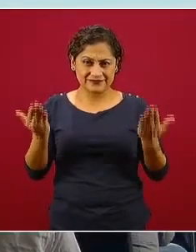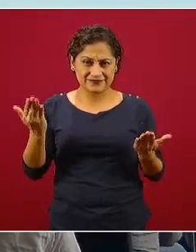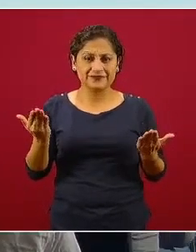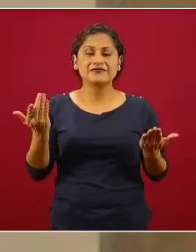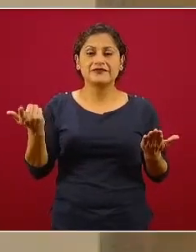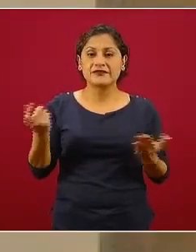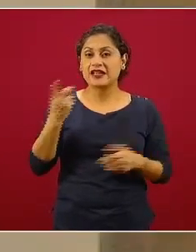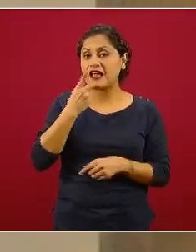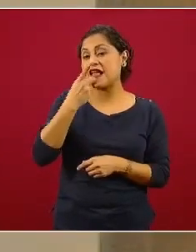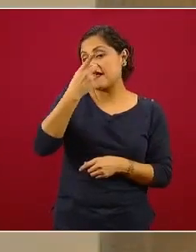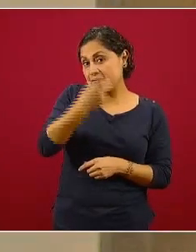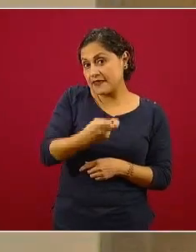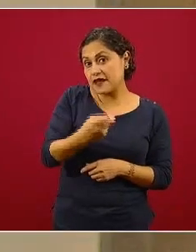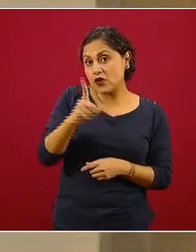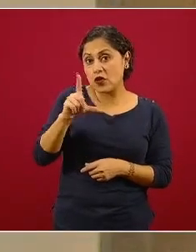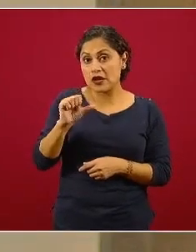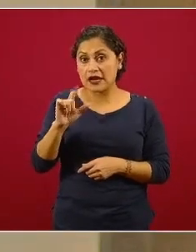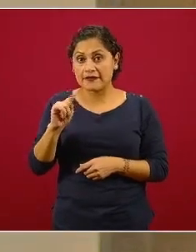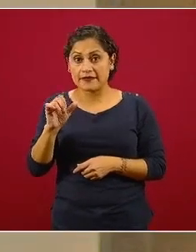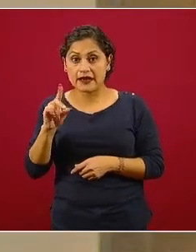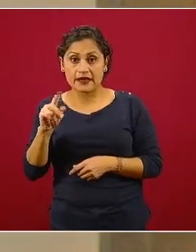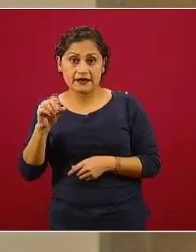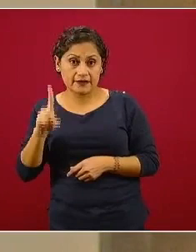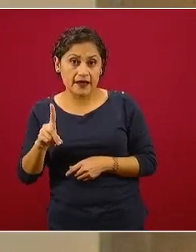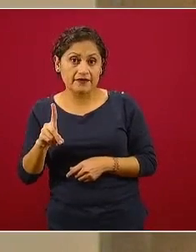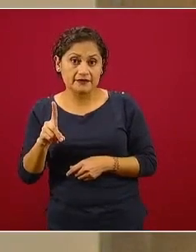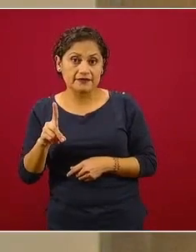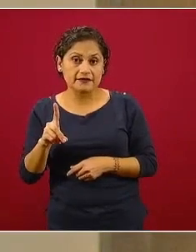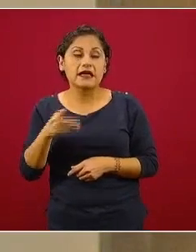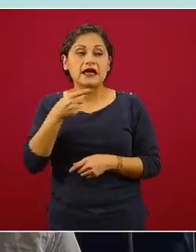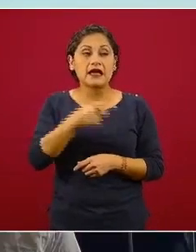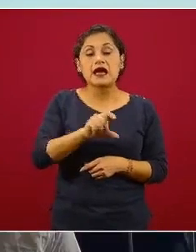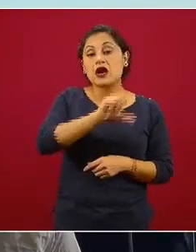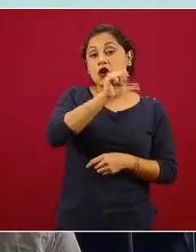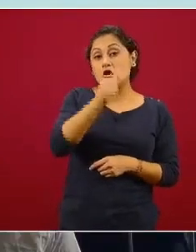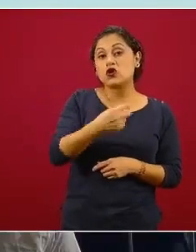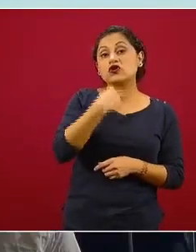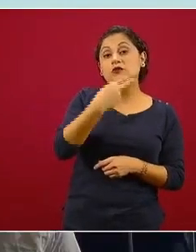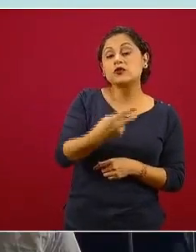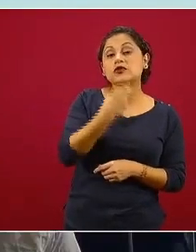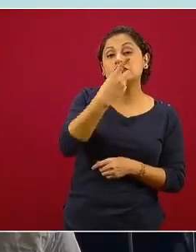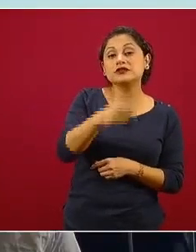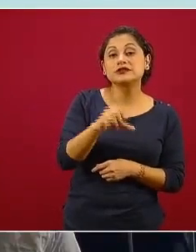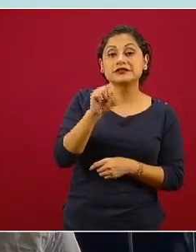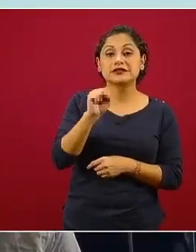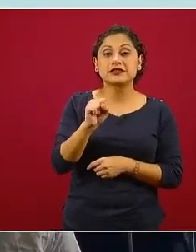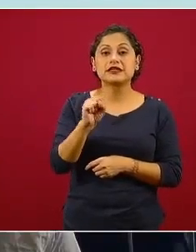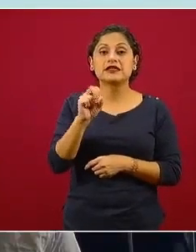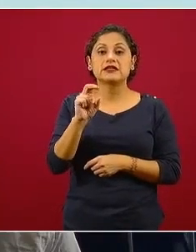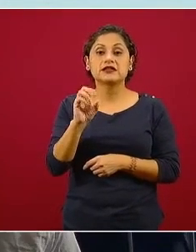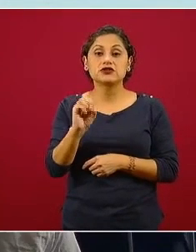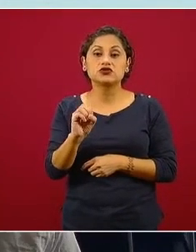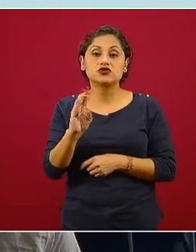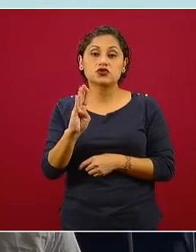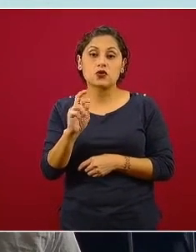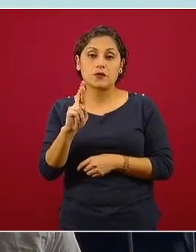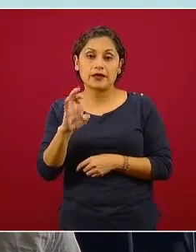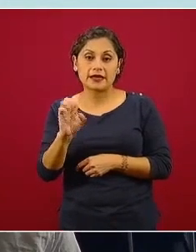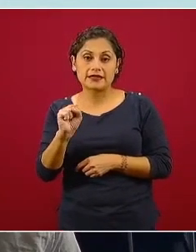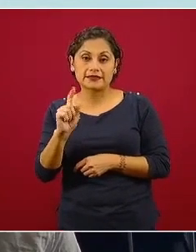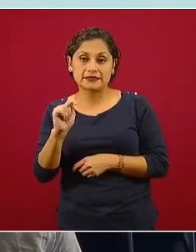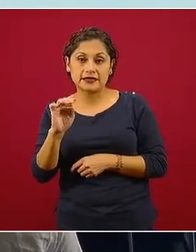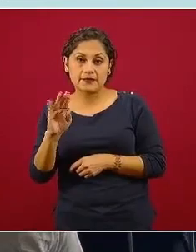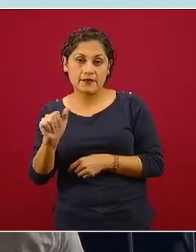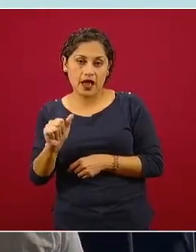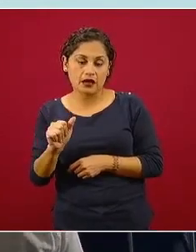mayor letalidad. El de La Voz dijo, se sobreestima la tasa de letalidad, por la razón ya explicada.